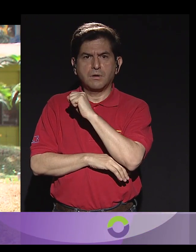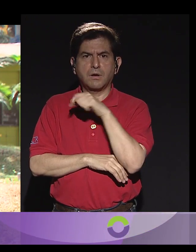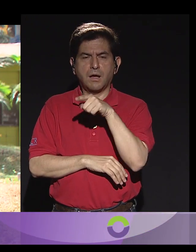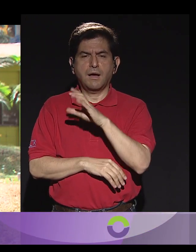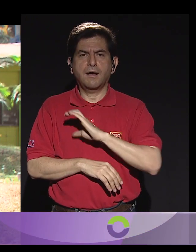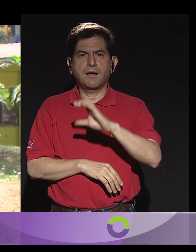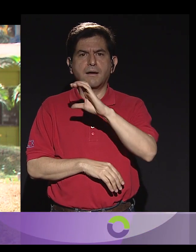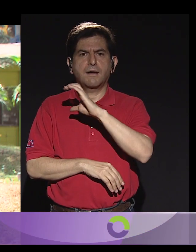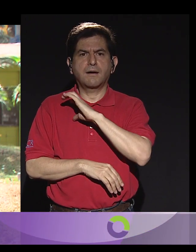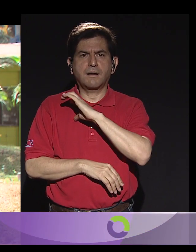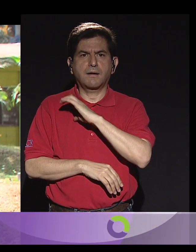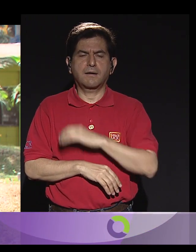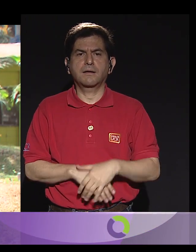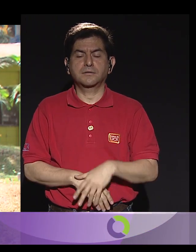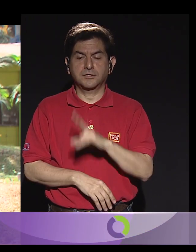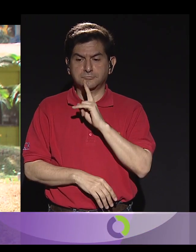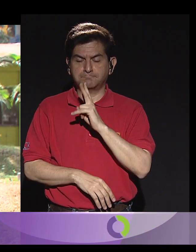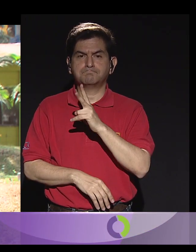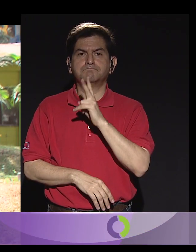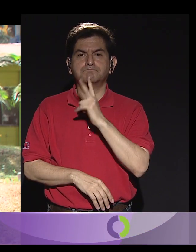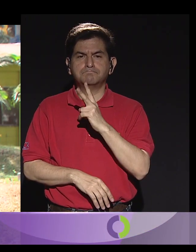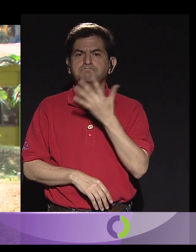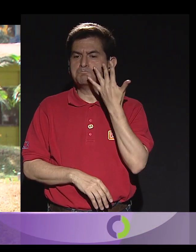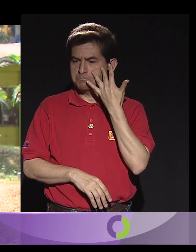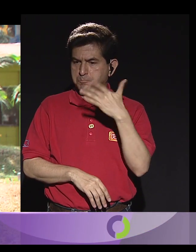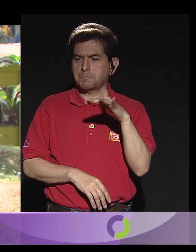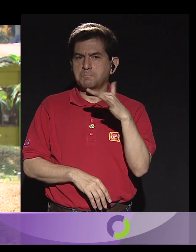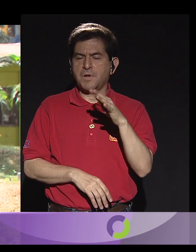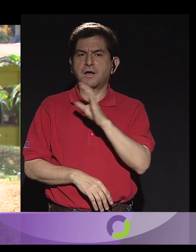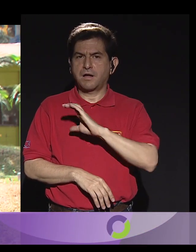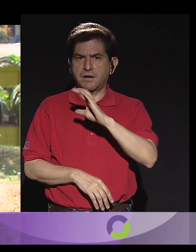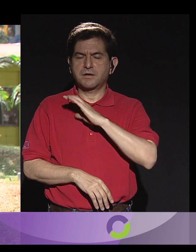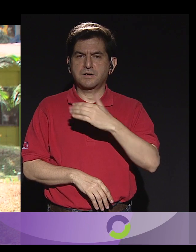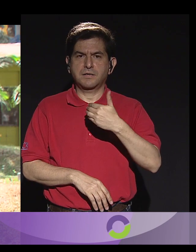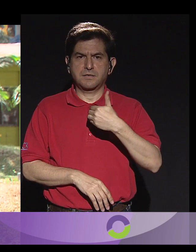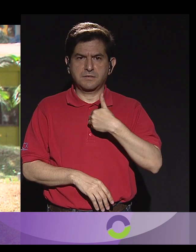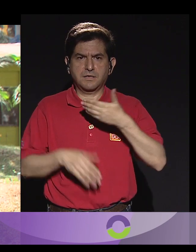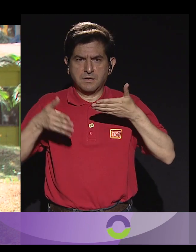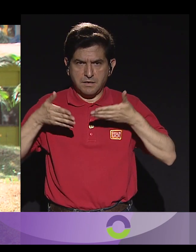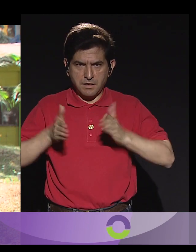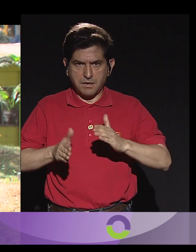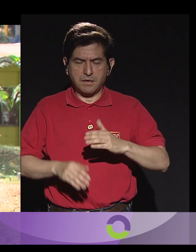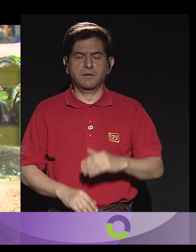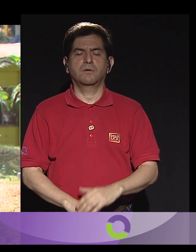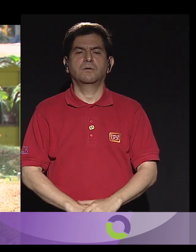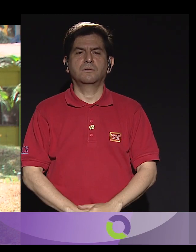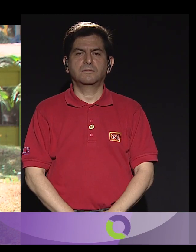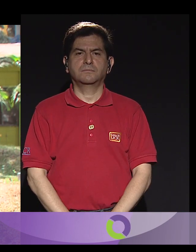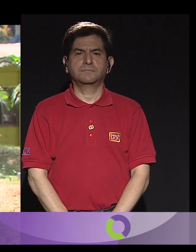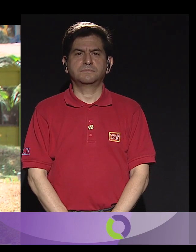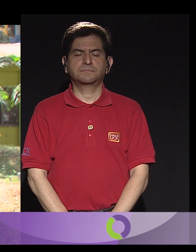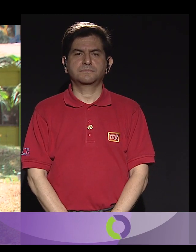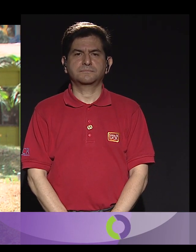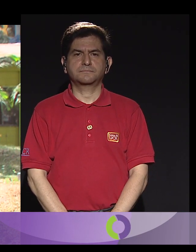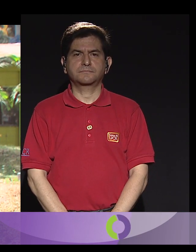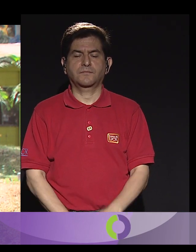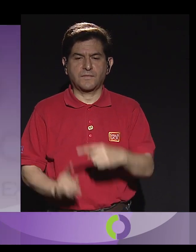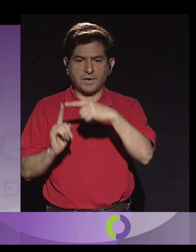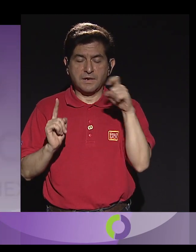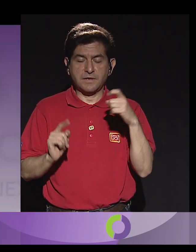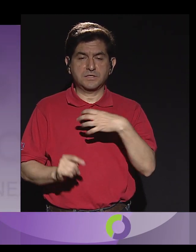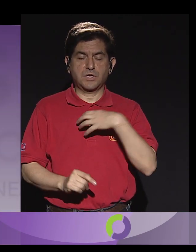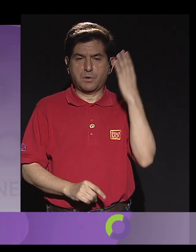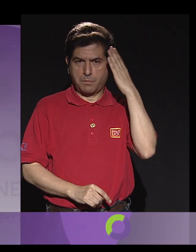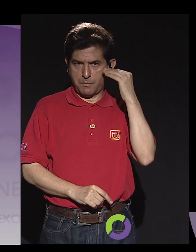a través del internet empecé a ver pues cuáles eran las características y que de verdad se parecía mucho a las características que